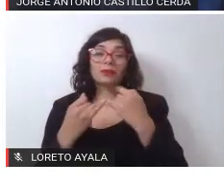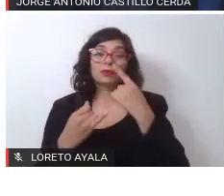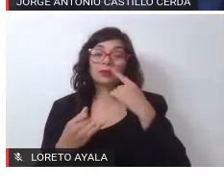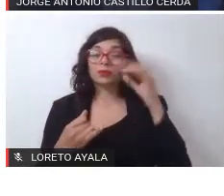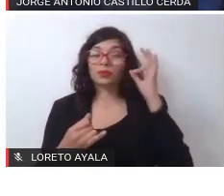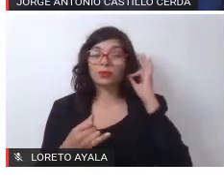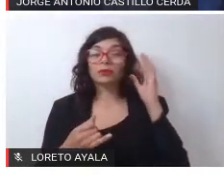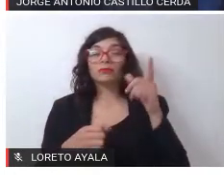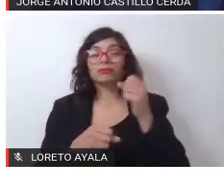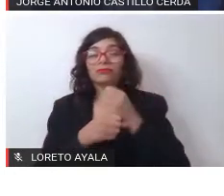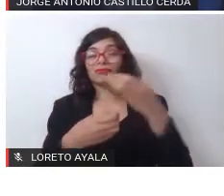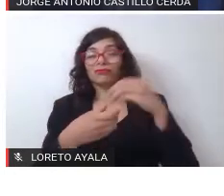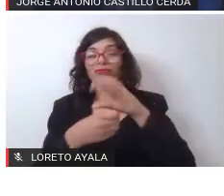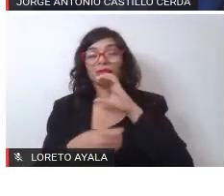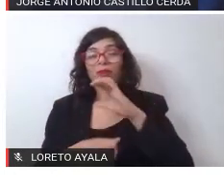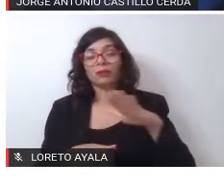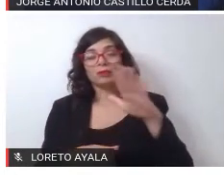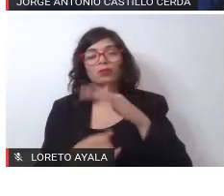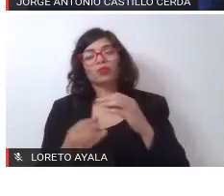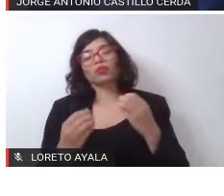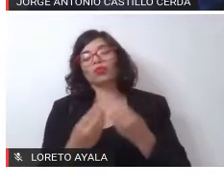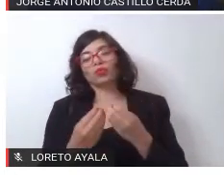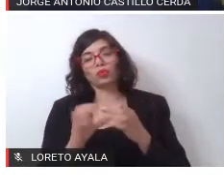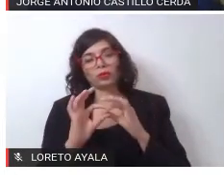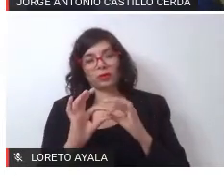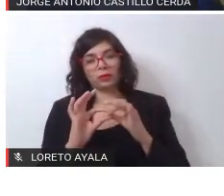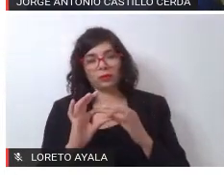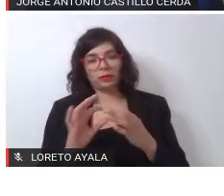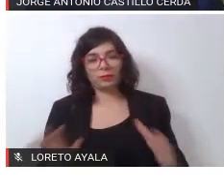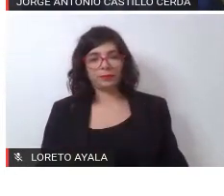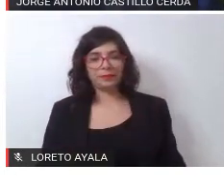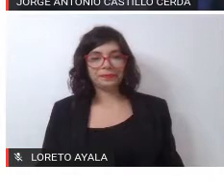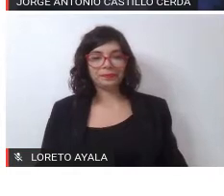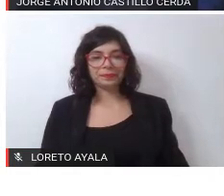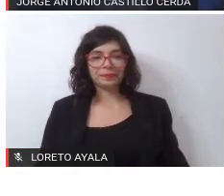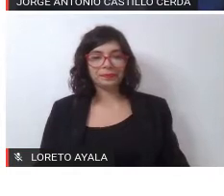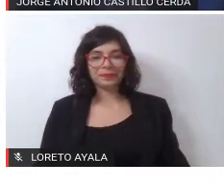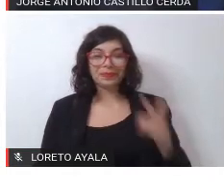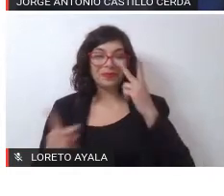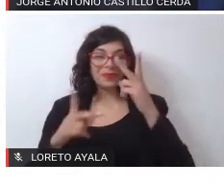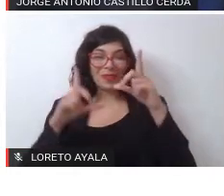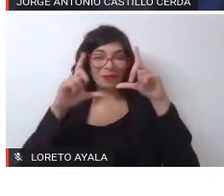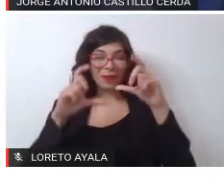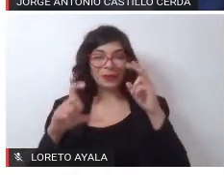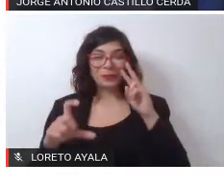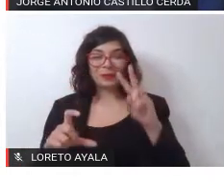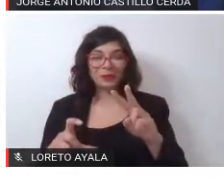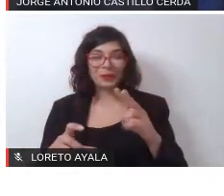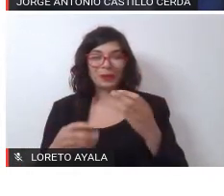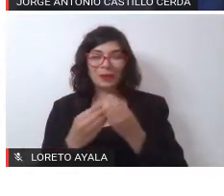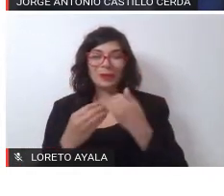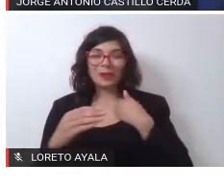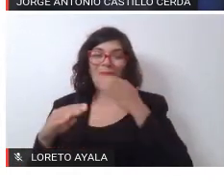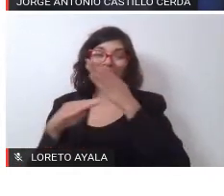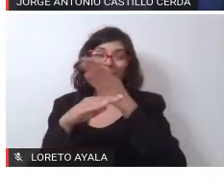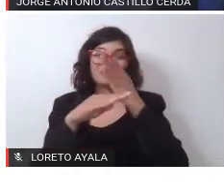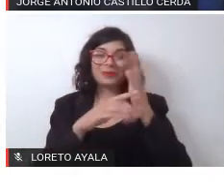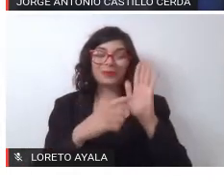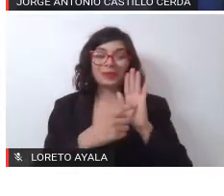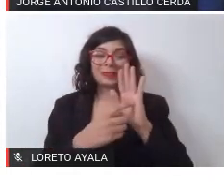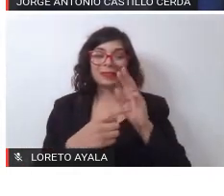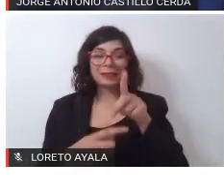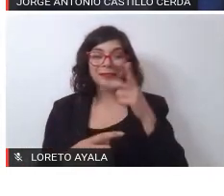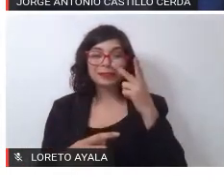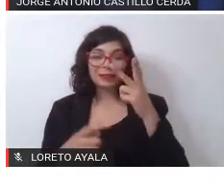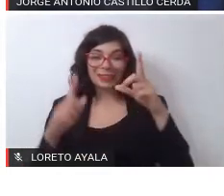rural, muchas gracias. ¿Ya? Quiero, con esta foto que me sigue a muchas presentaciones, quiero graficar